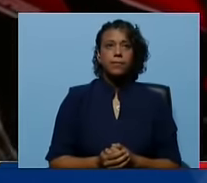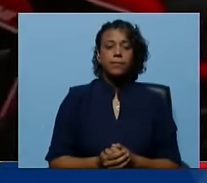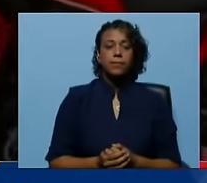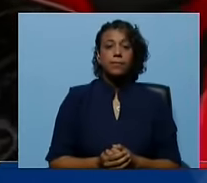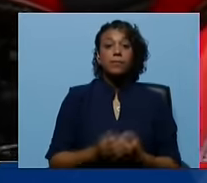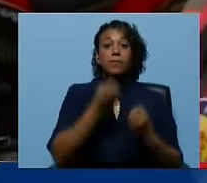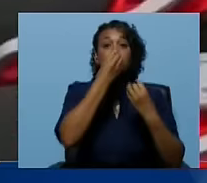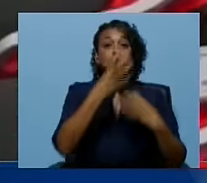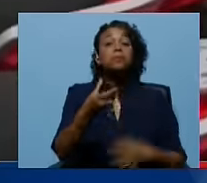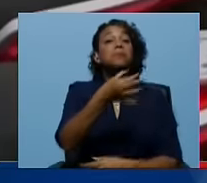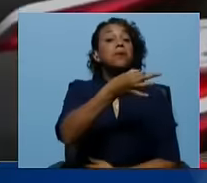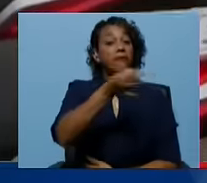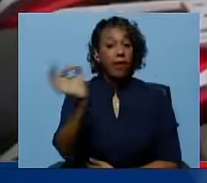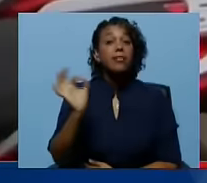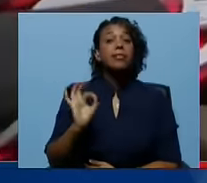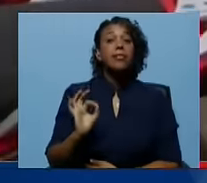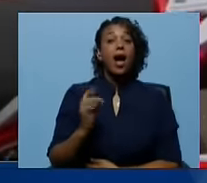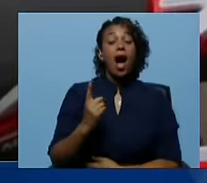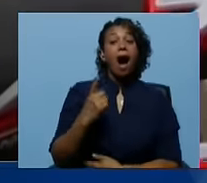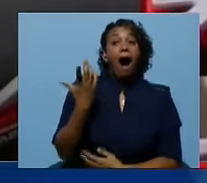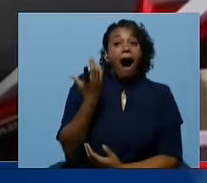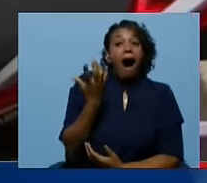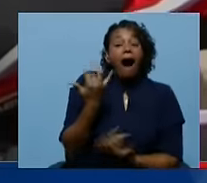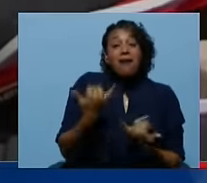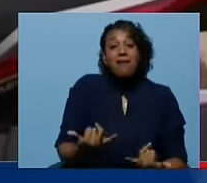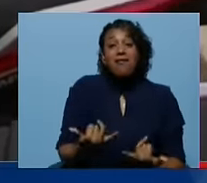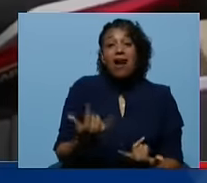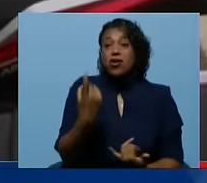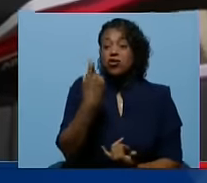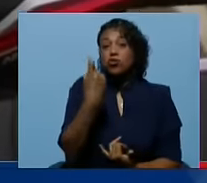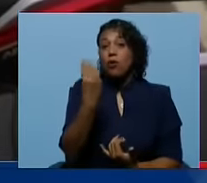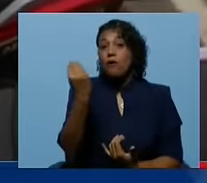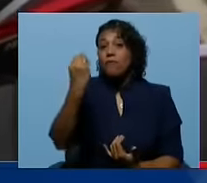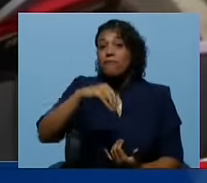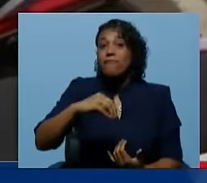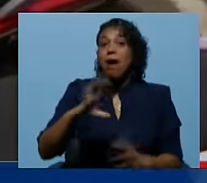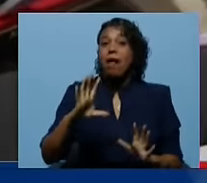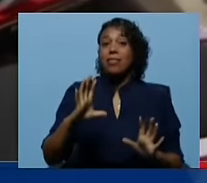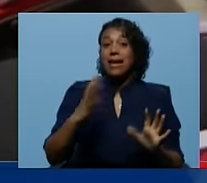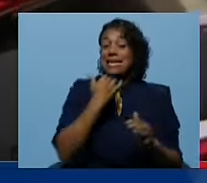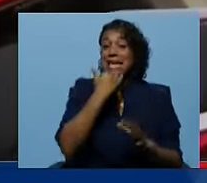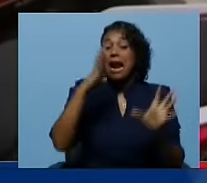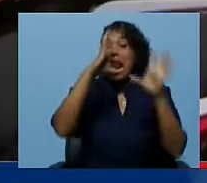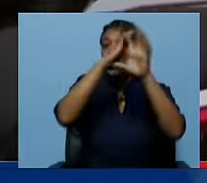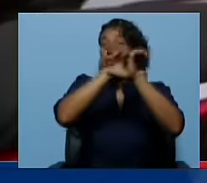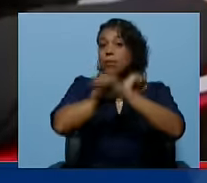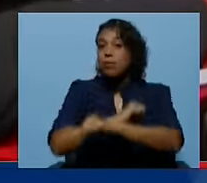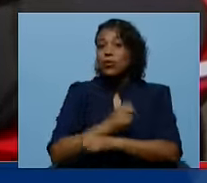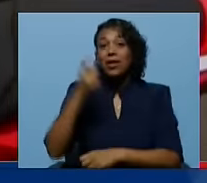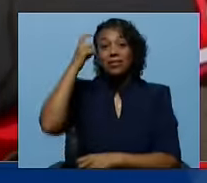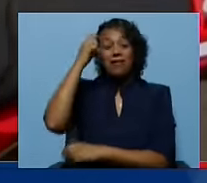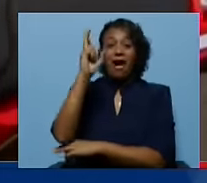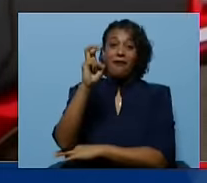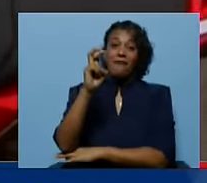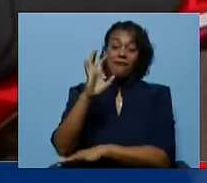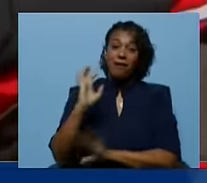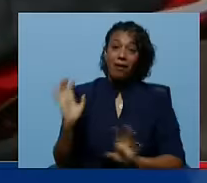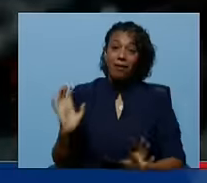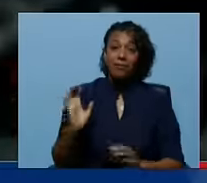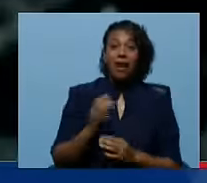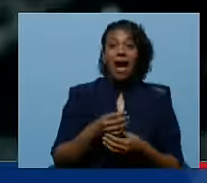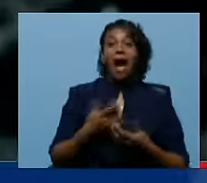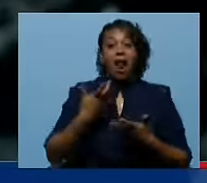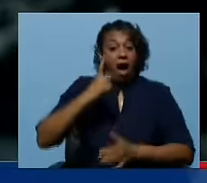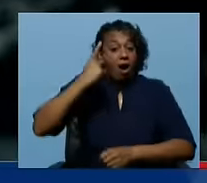Bueno, perfecto. Y solo queda ahora en esta tarde, en esta noche que se nos convirtió la noche del viernes, darle